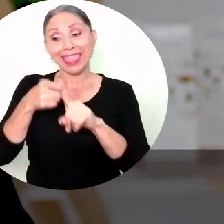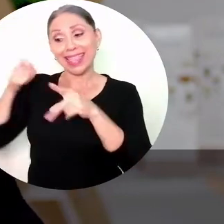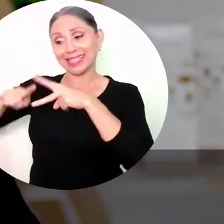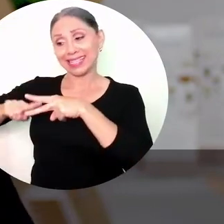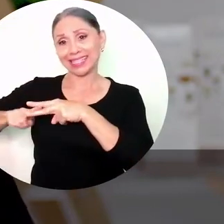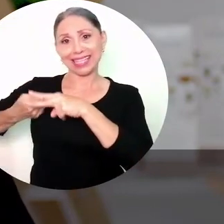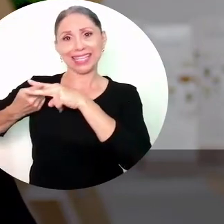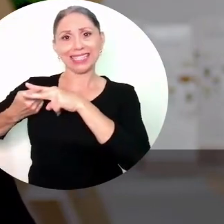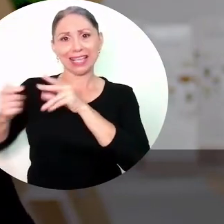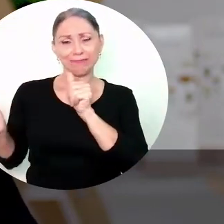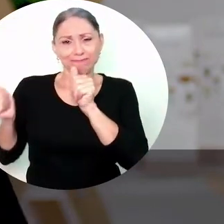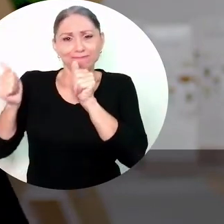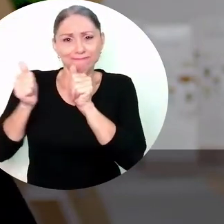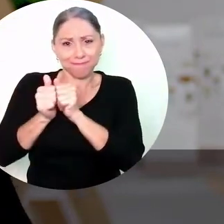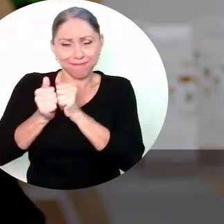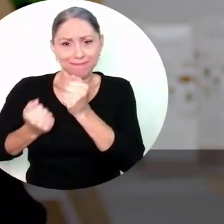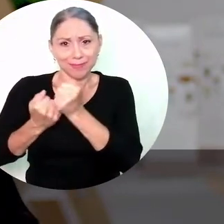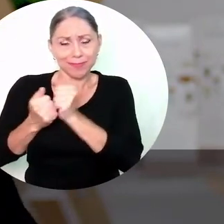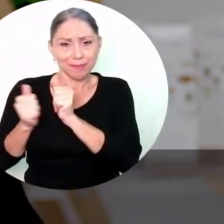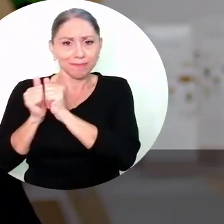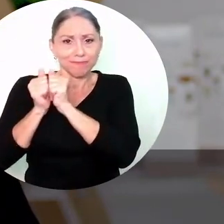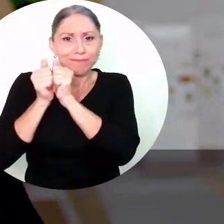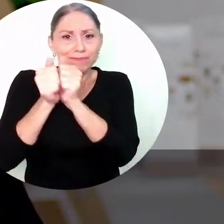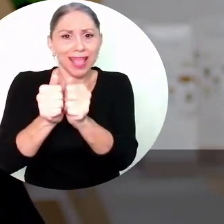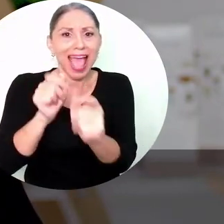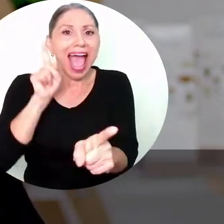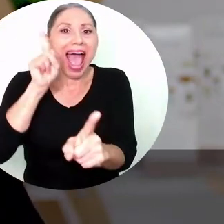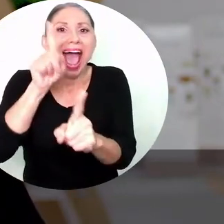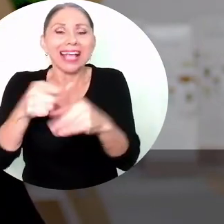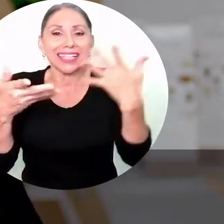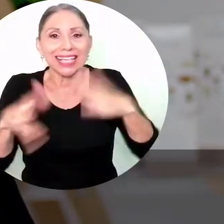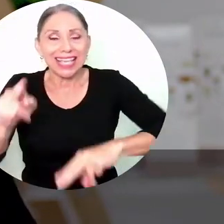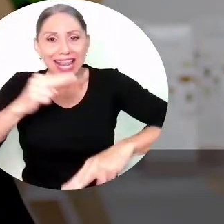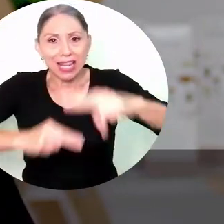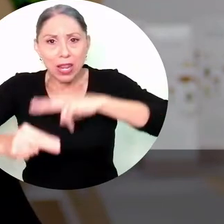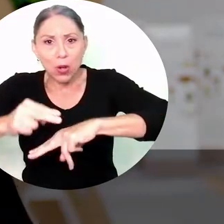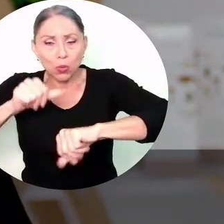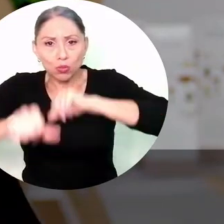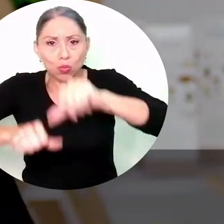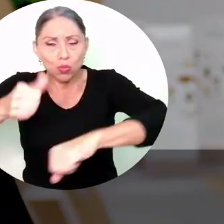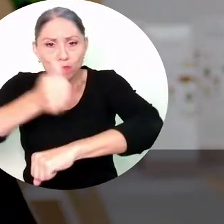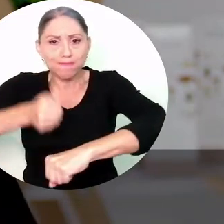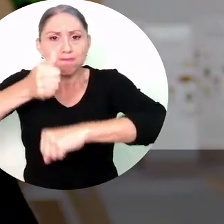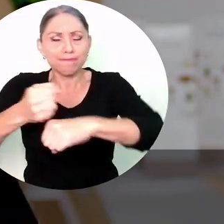El acompañamiento desde cuando se inicia hasta cuando ya el emprendimiento se encuentra en un